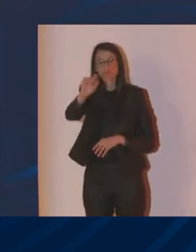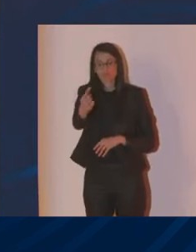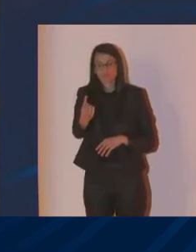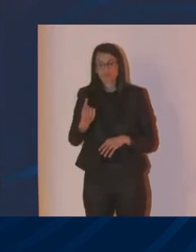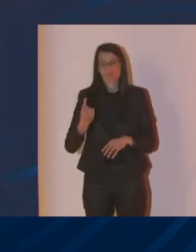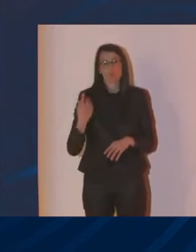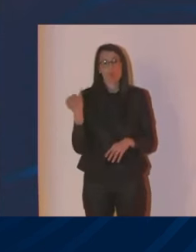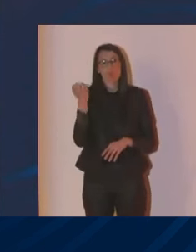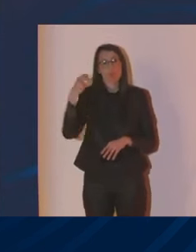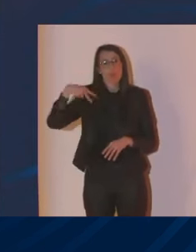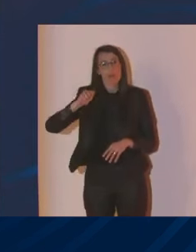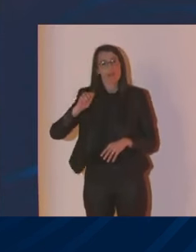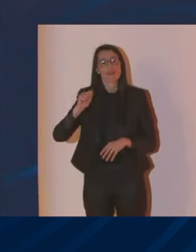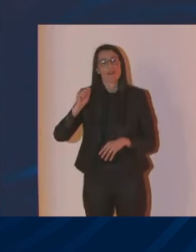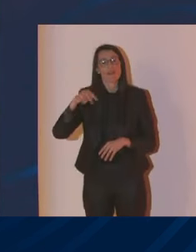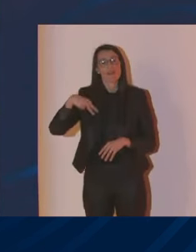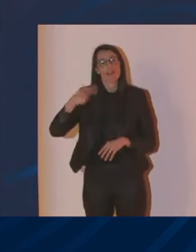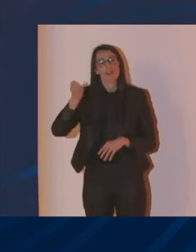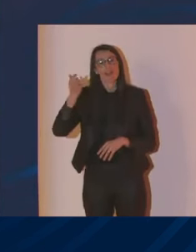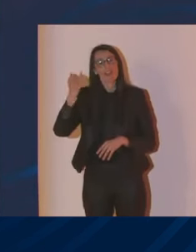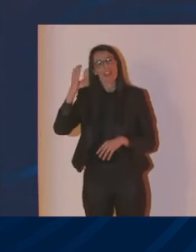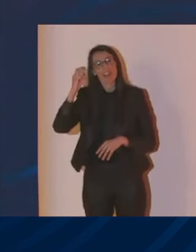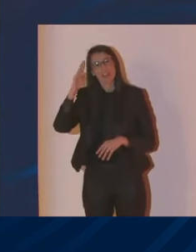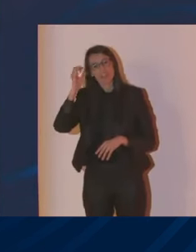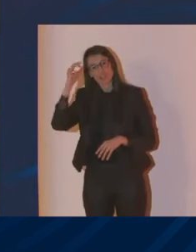don Juan Carrión.